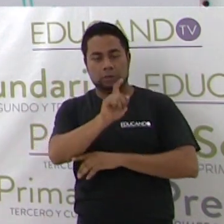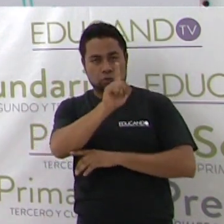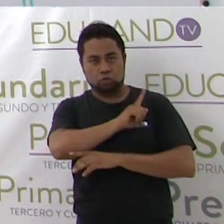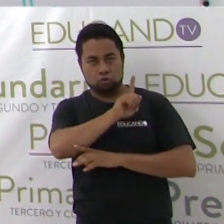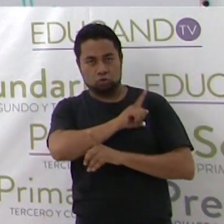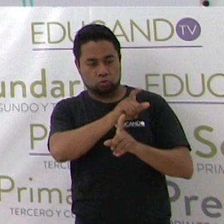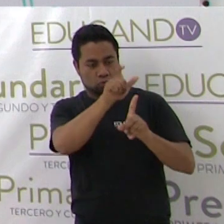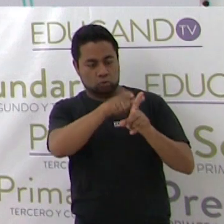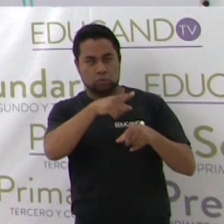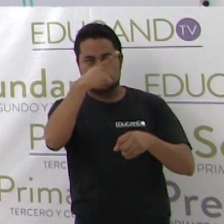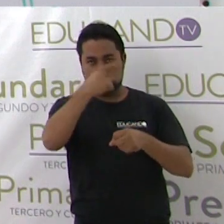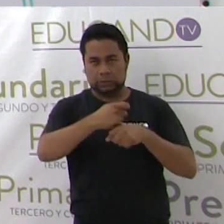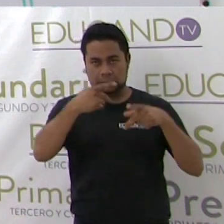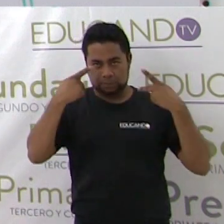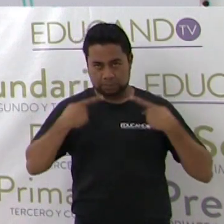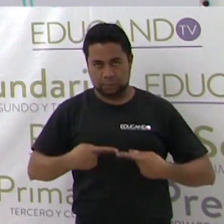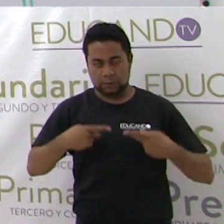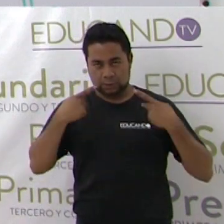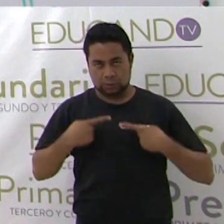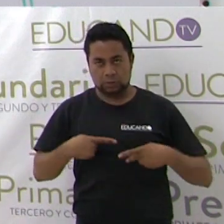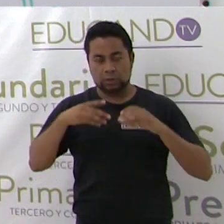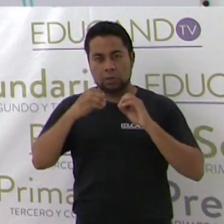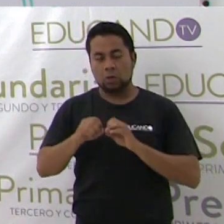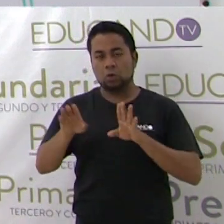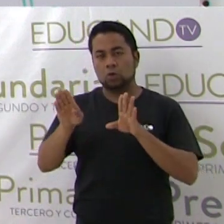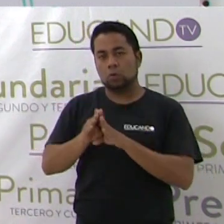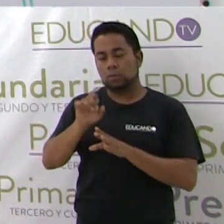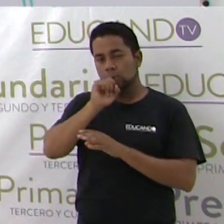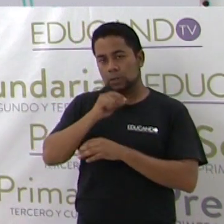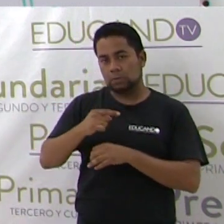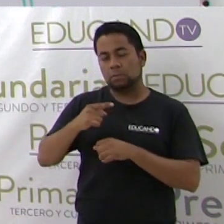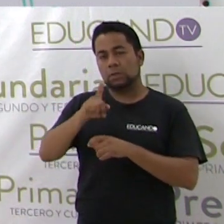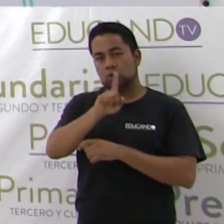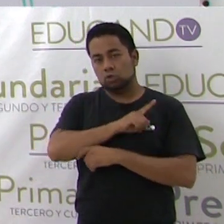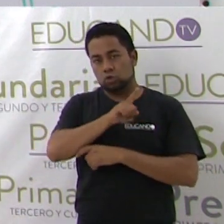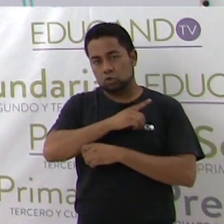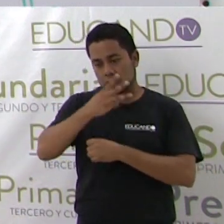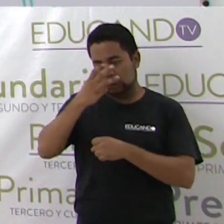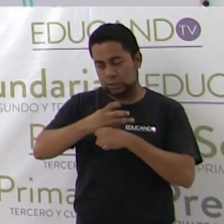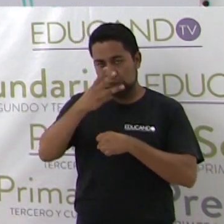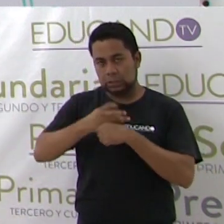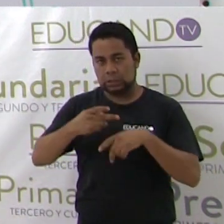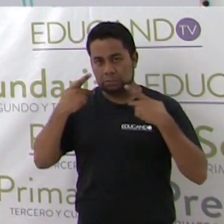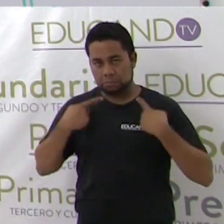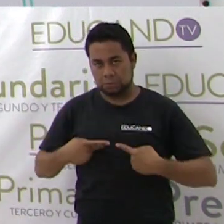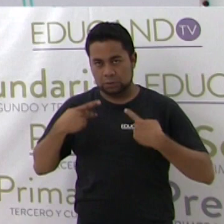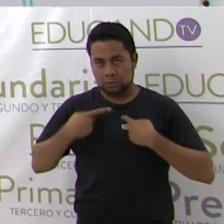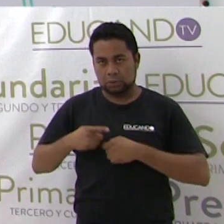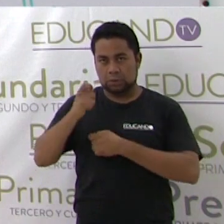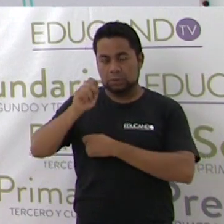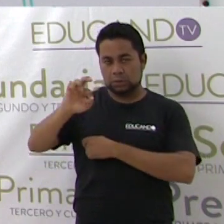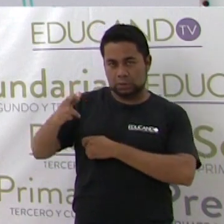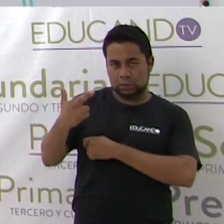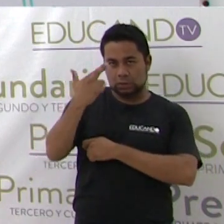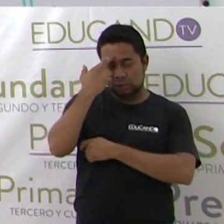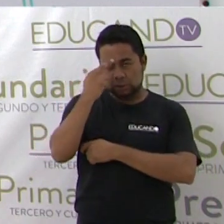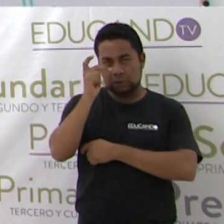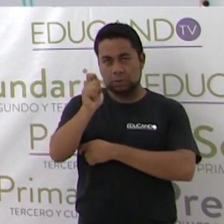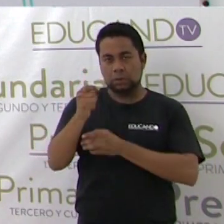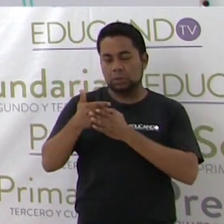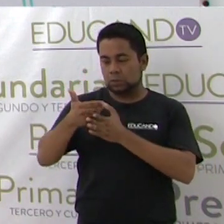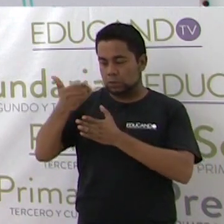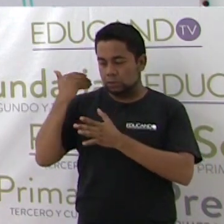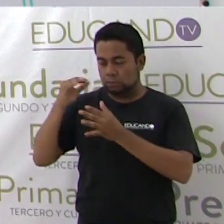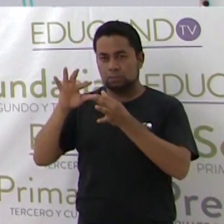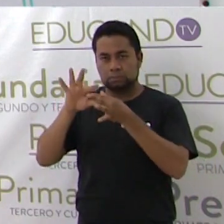de la primera persona o del singular de la tercera persona. Recordar lo que ya te comentaba hace